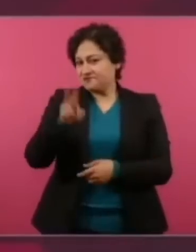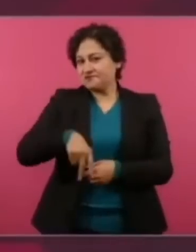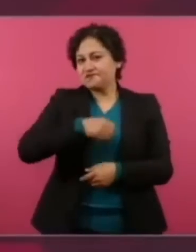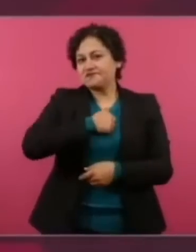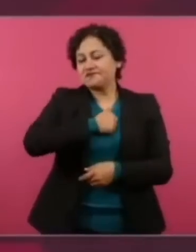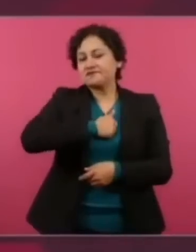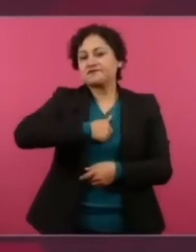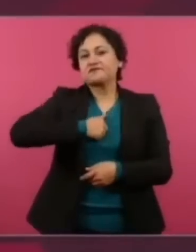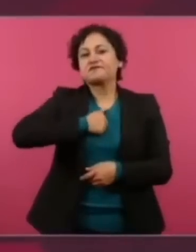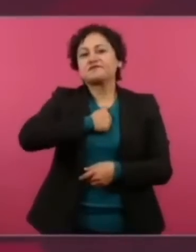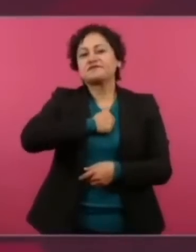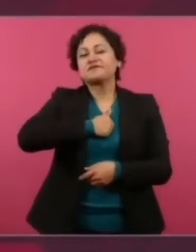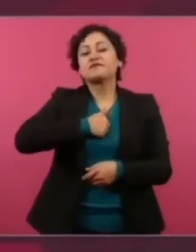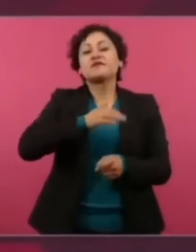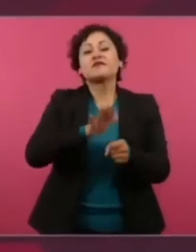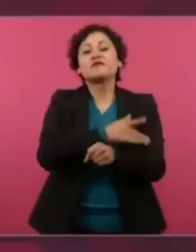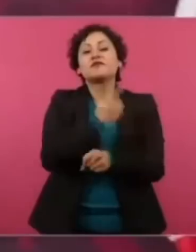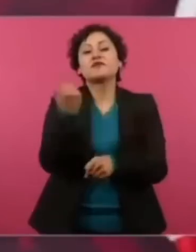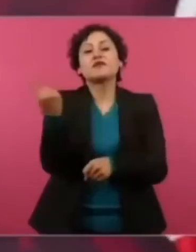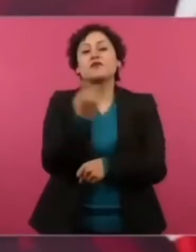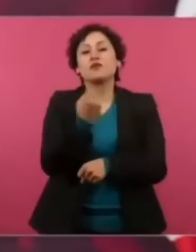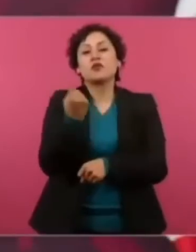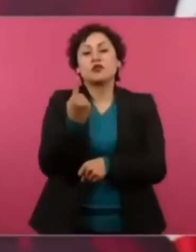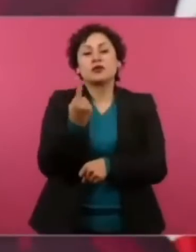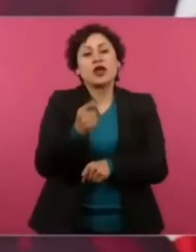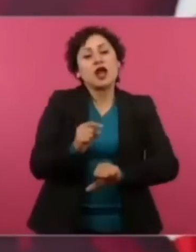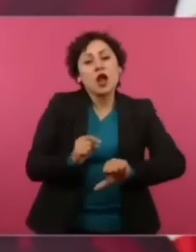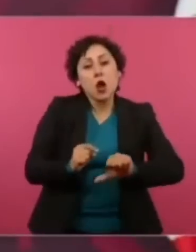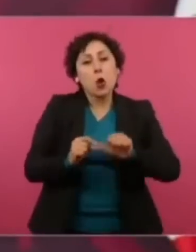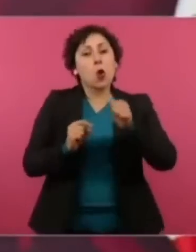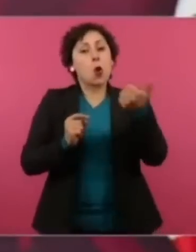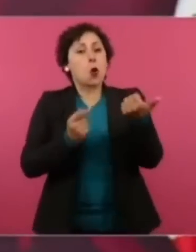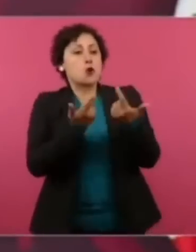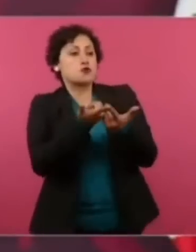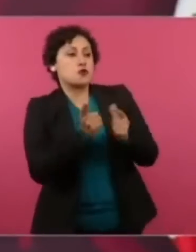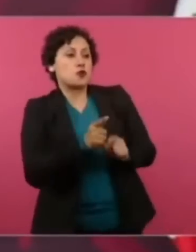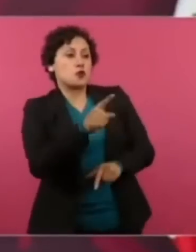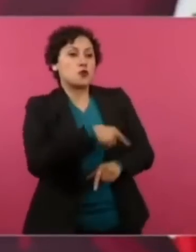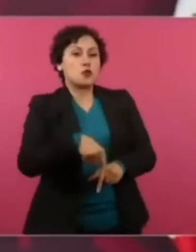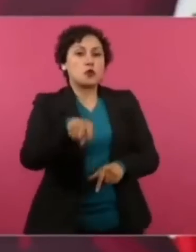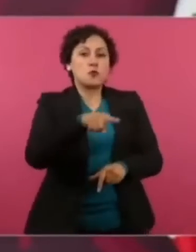sobre quienes buscan la justicia,